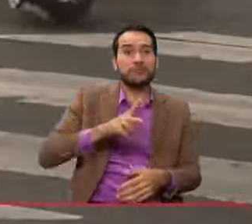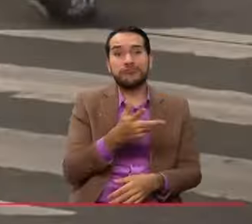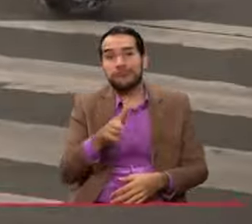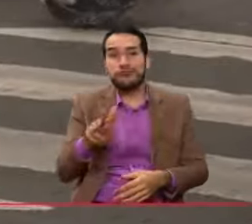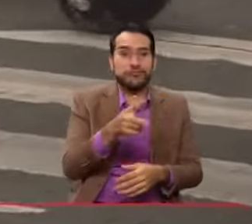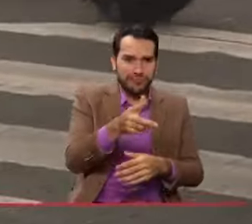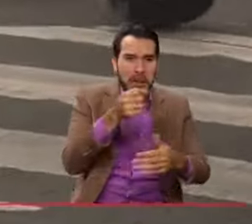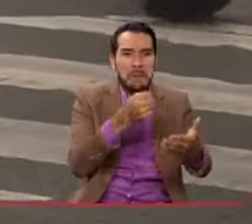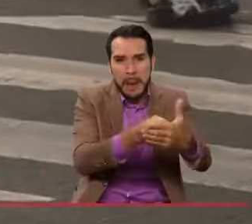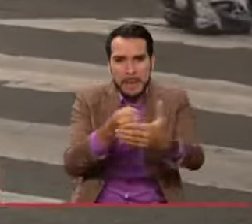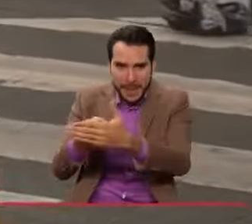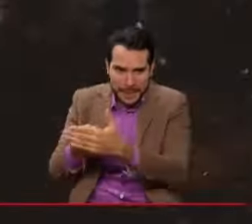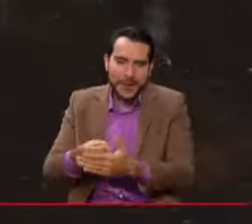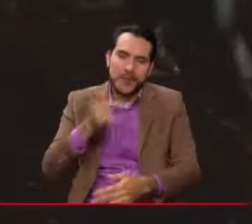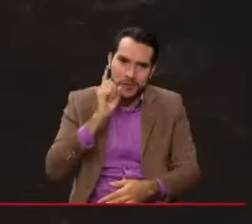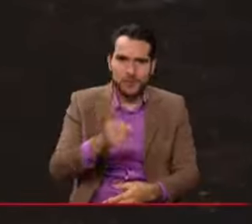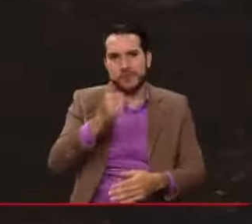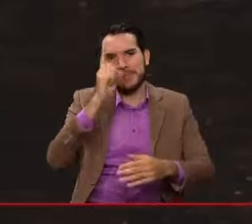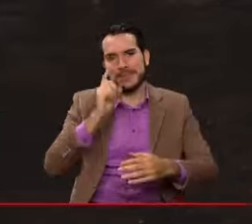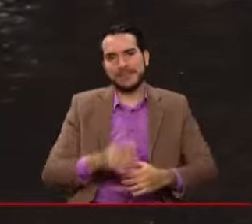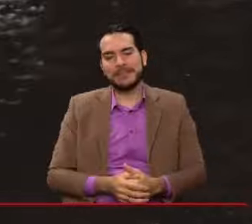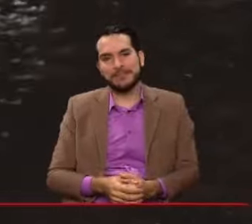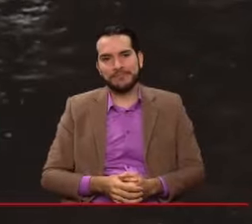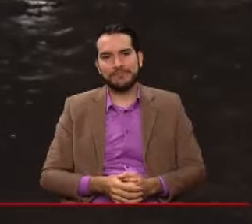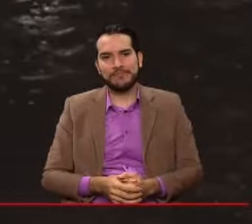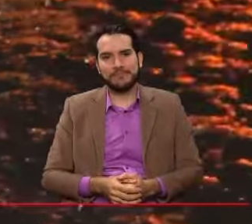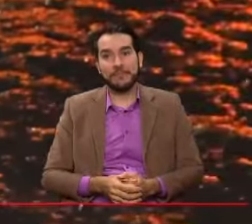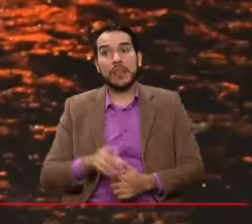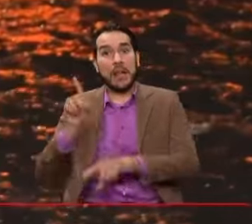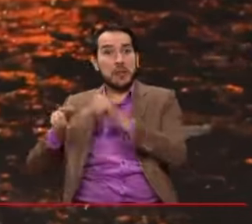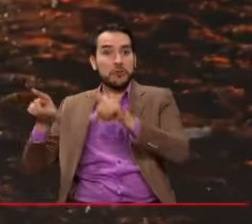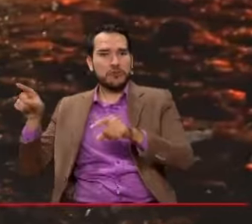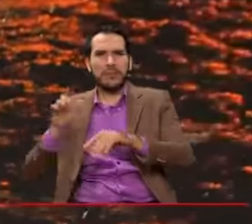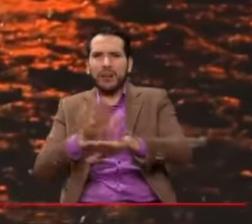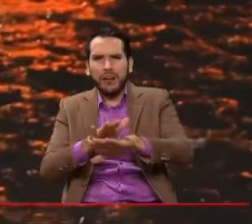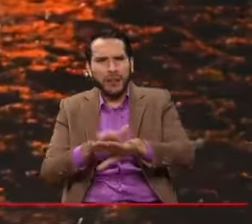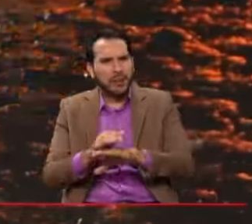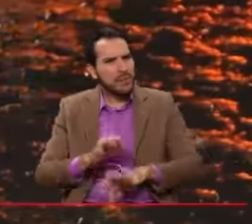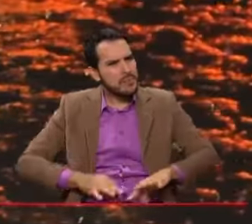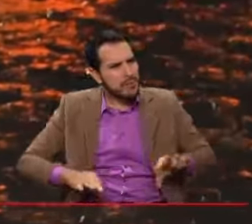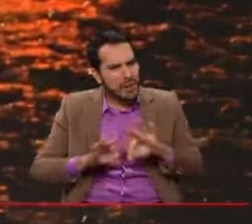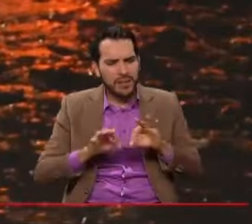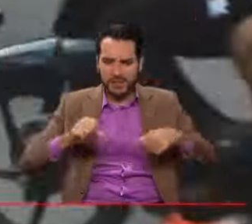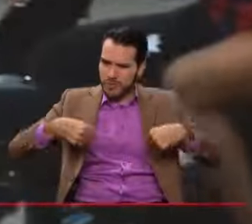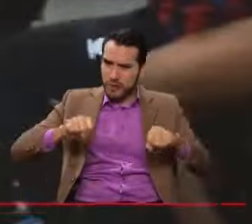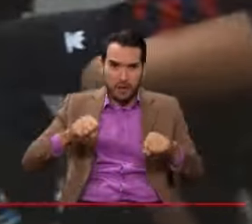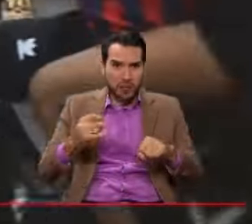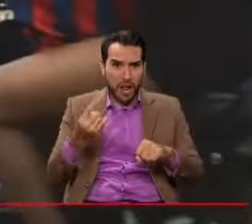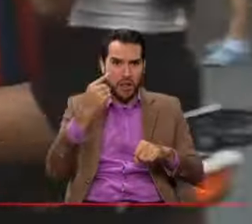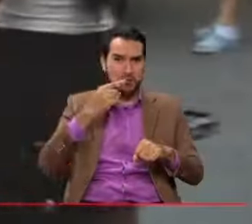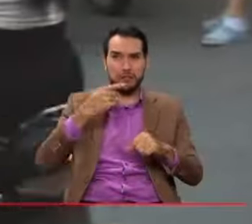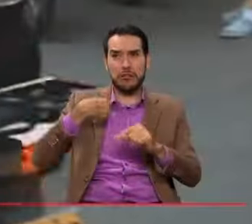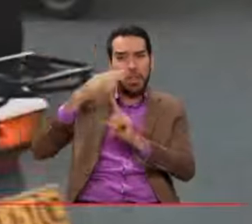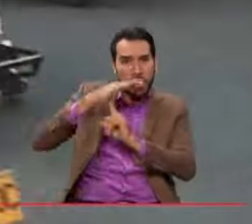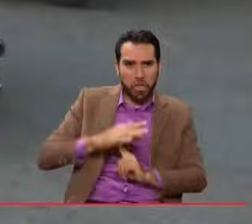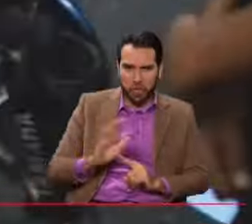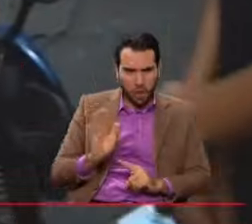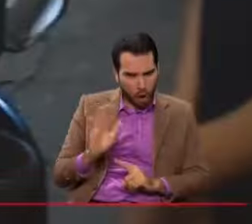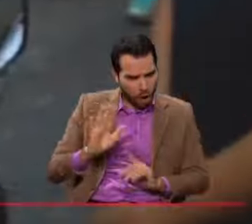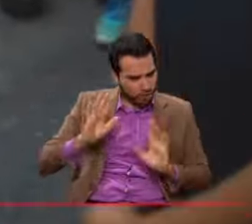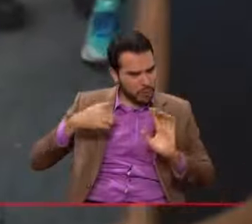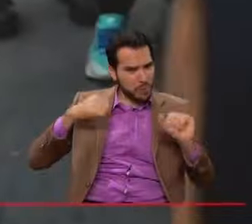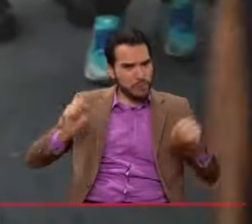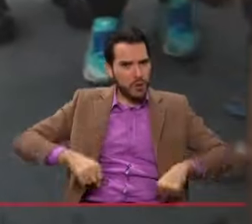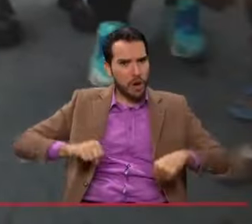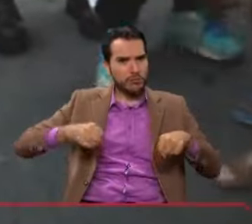público. Para algunos moteros es necesario que este vehículo no se estigmatice, pero sí que se promueva su buen uso. Estelis, por ejemplo, conduce